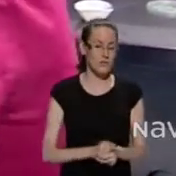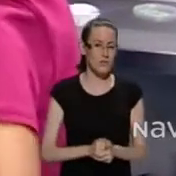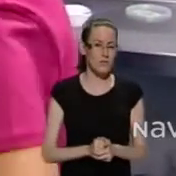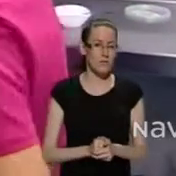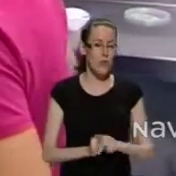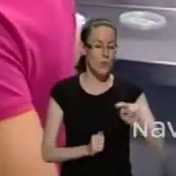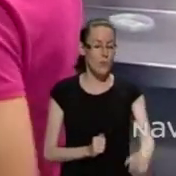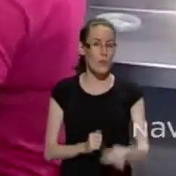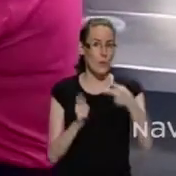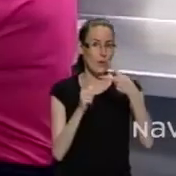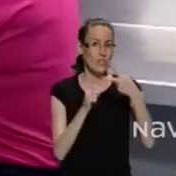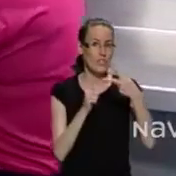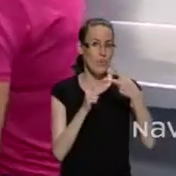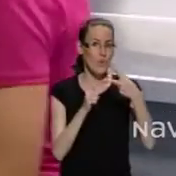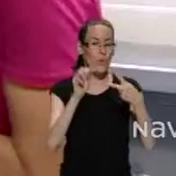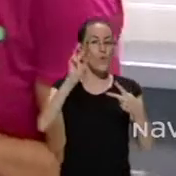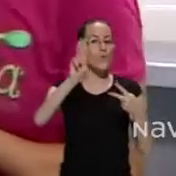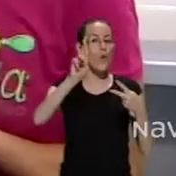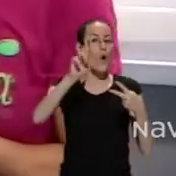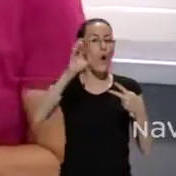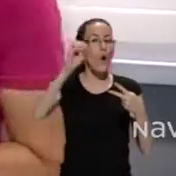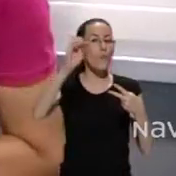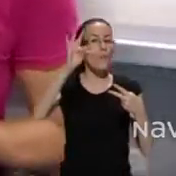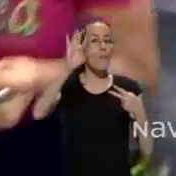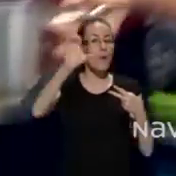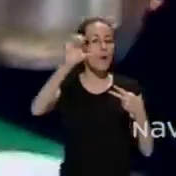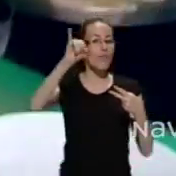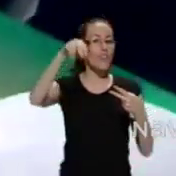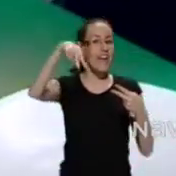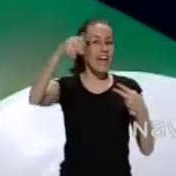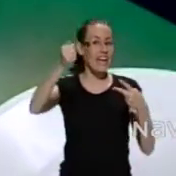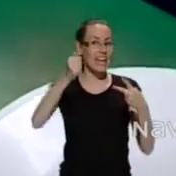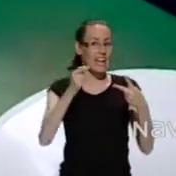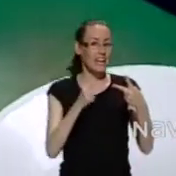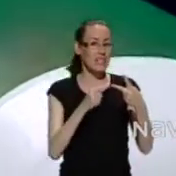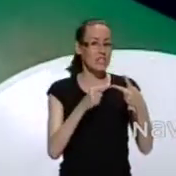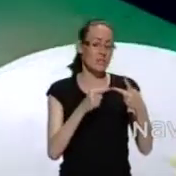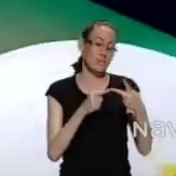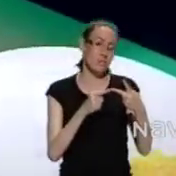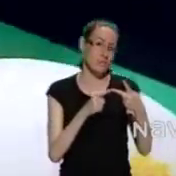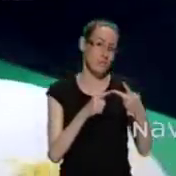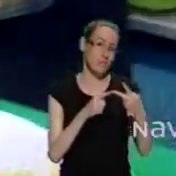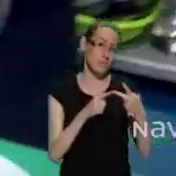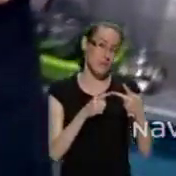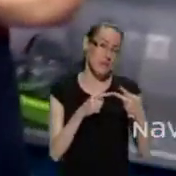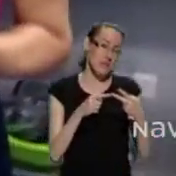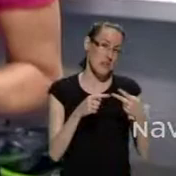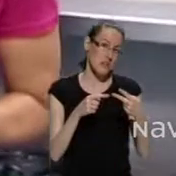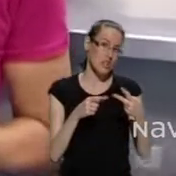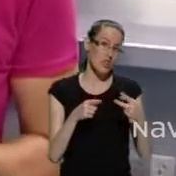la proteína. Aquí tenemos unos azuquis, que son unas alubias